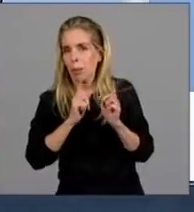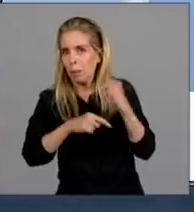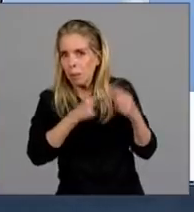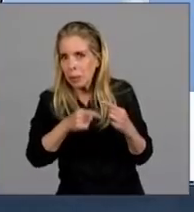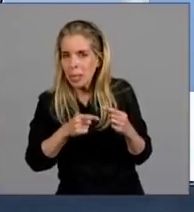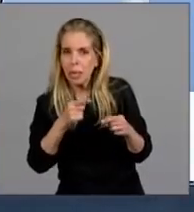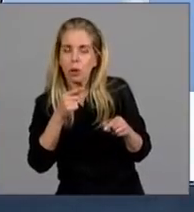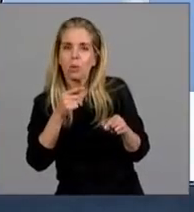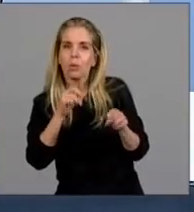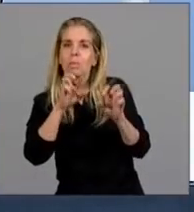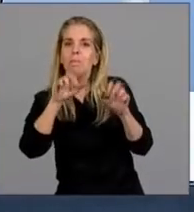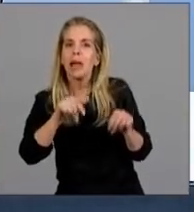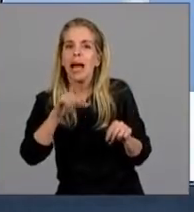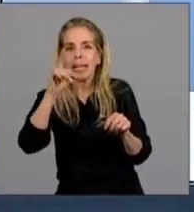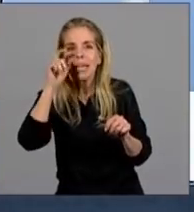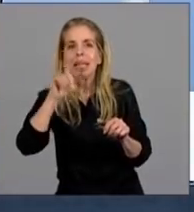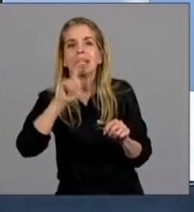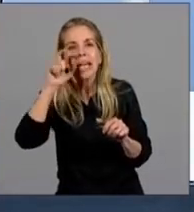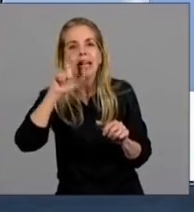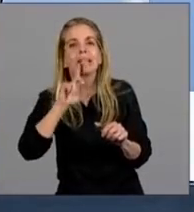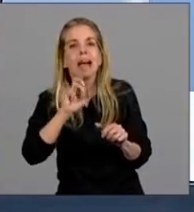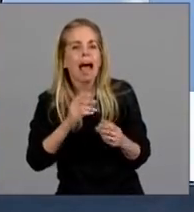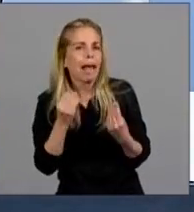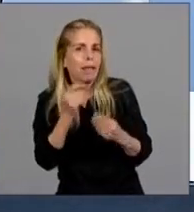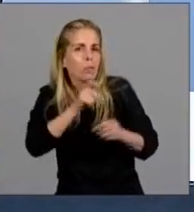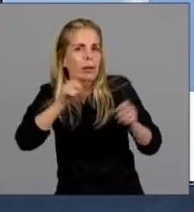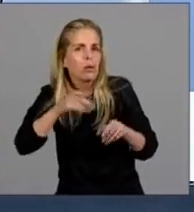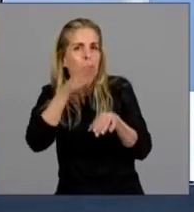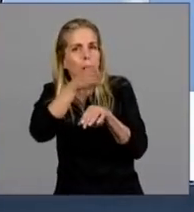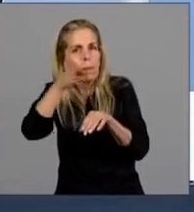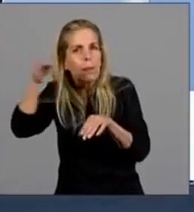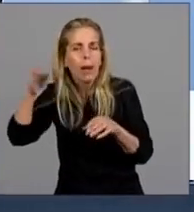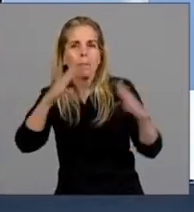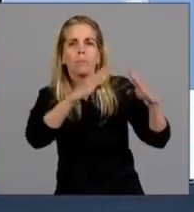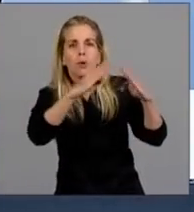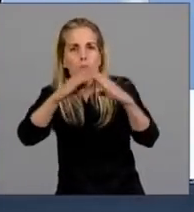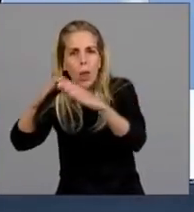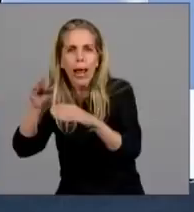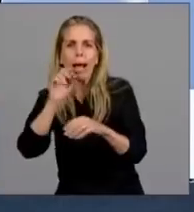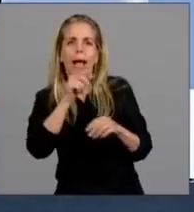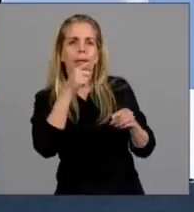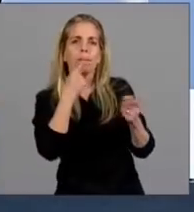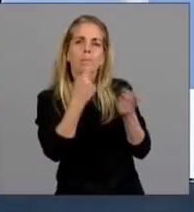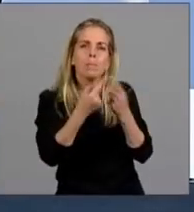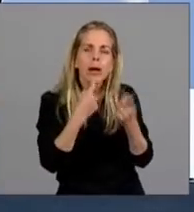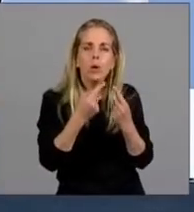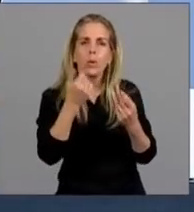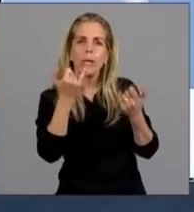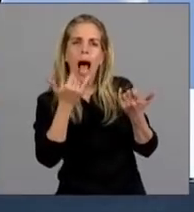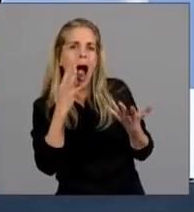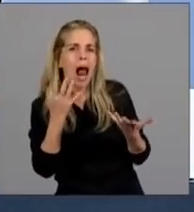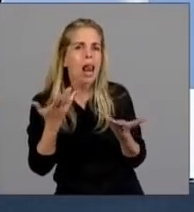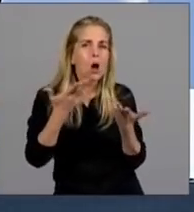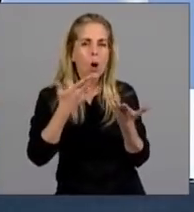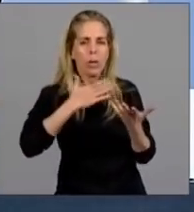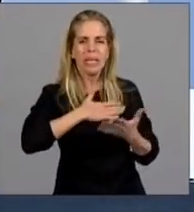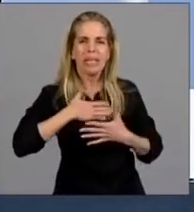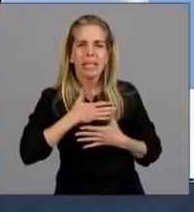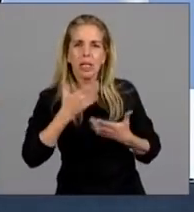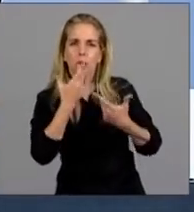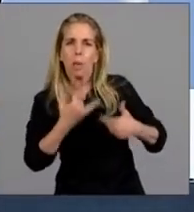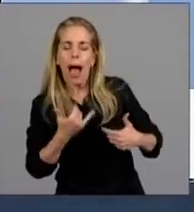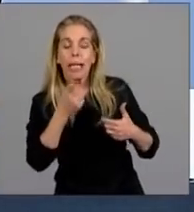con el detectar, que es ir puerta por puerta, casa por casa, preguntando si hay síntomas y eventualmente, si lo hay, testear.